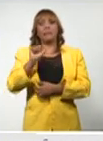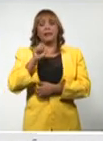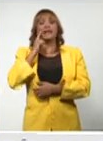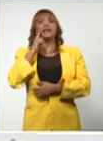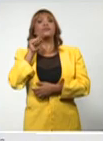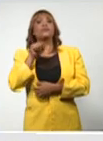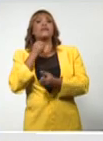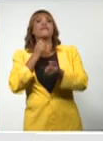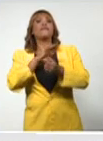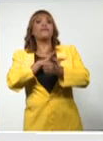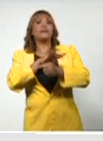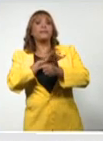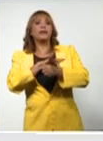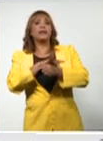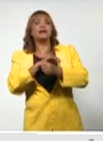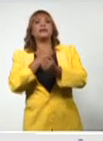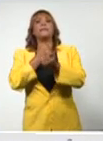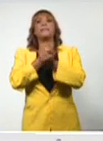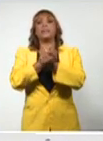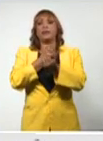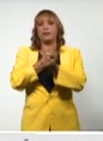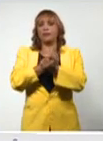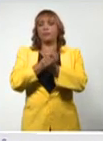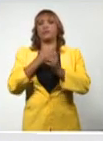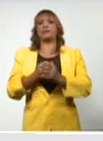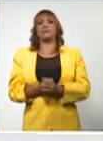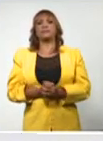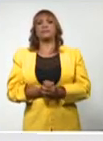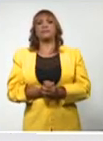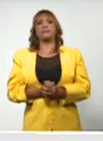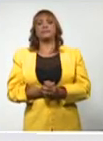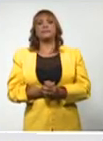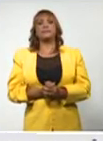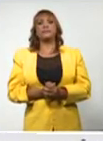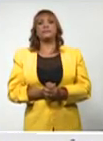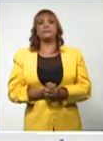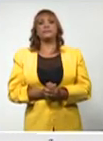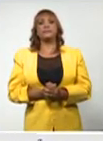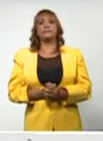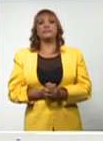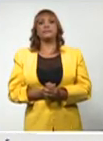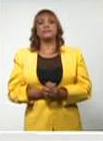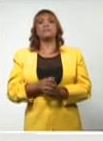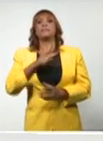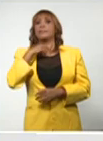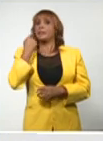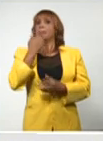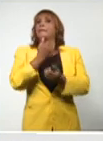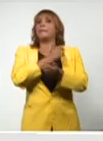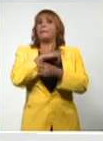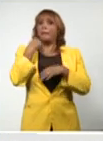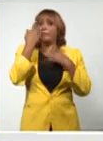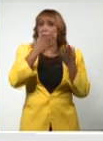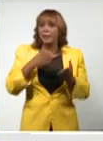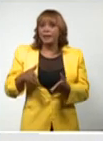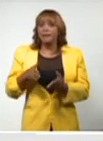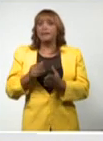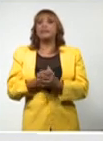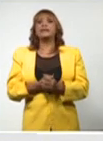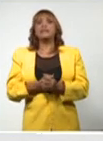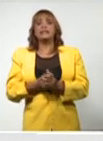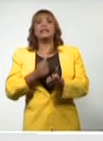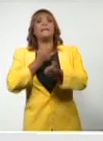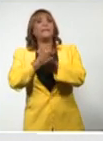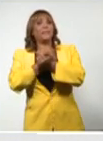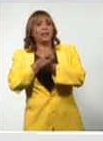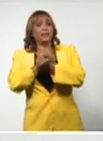enfermedad con un cuadro clínico severo, que mata y que es de mucho riesgo por la